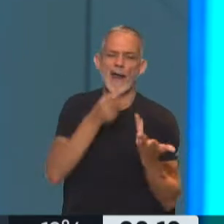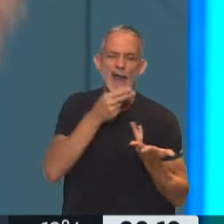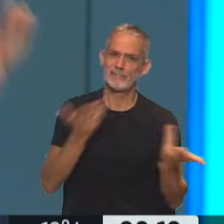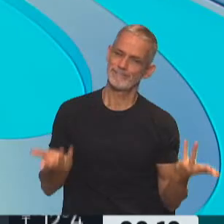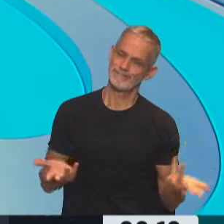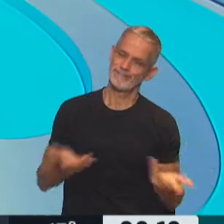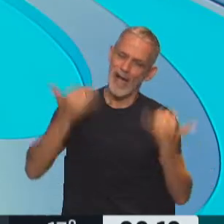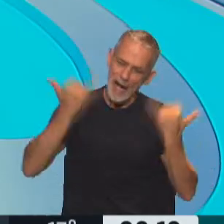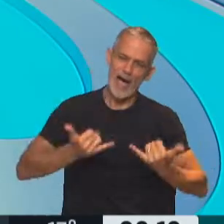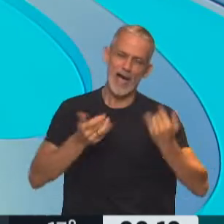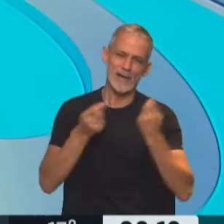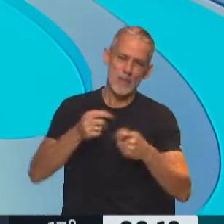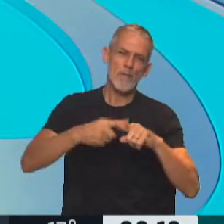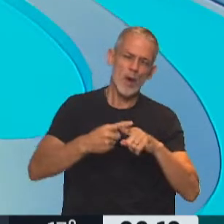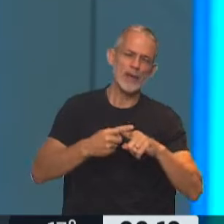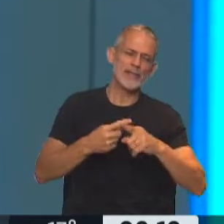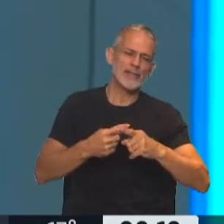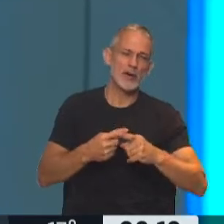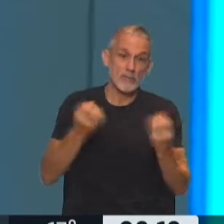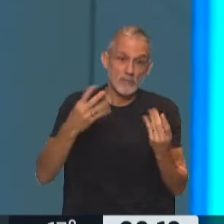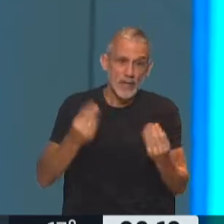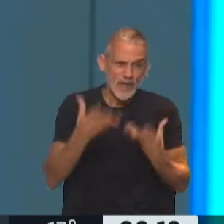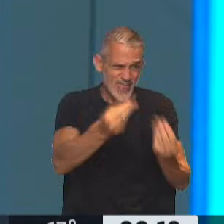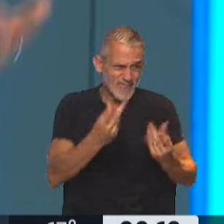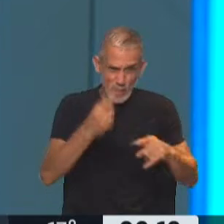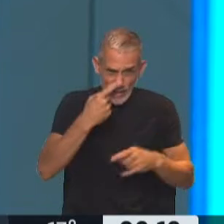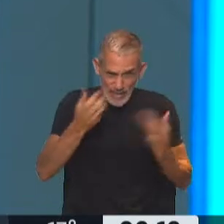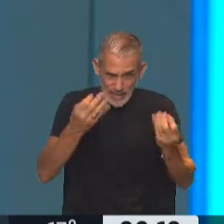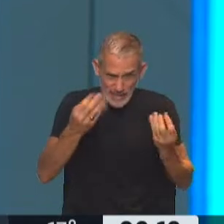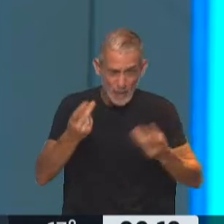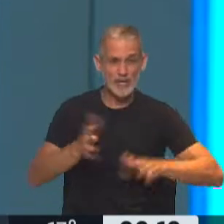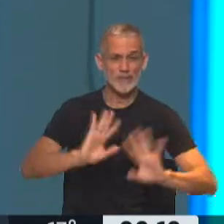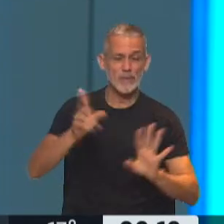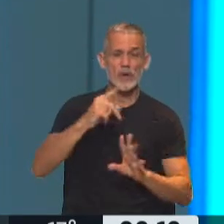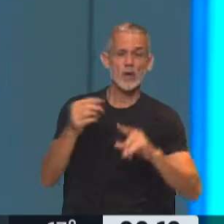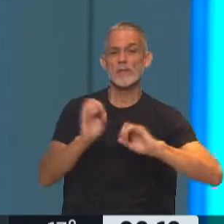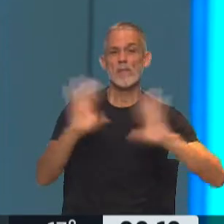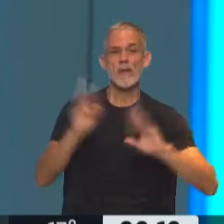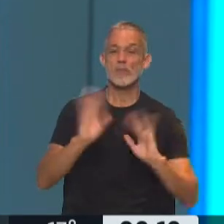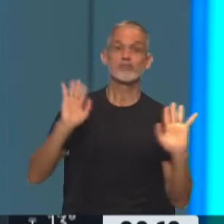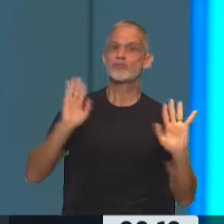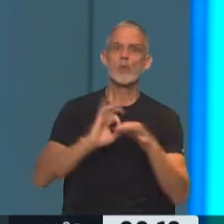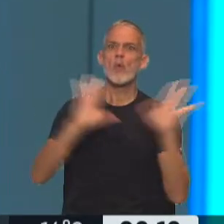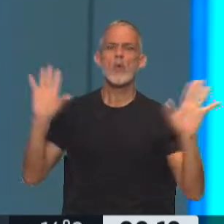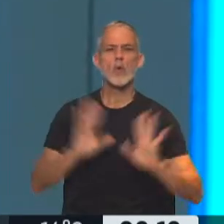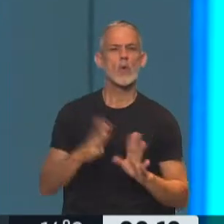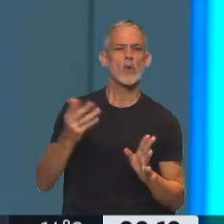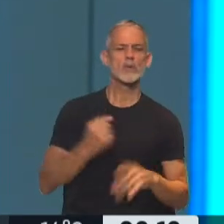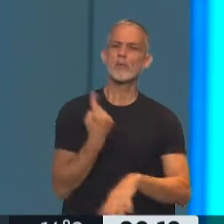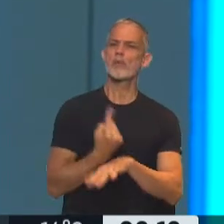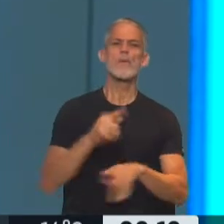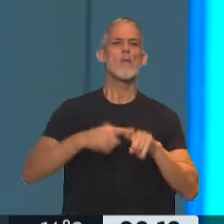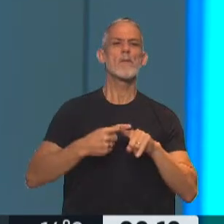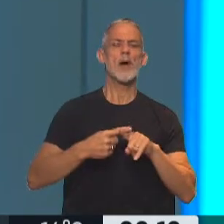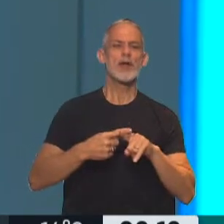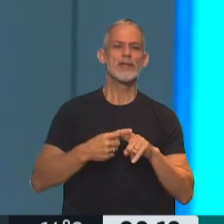Digo, responder a intereses políticos no está mal, porque estás defendiendo intereses. También está mal ese debate de suponer que si uno tiene una posición